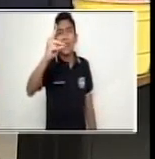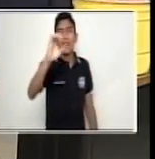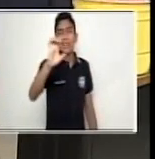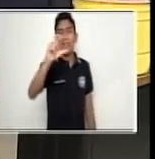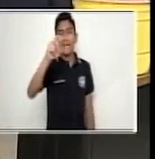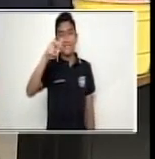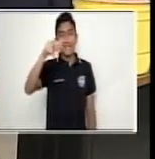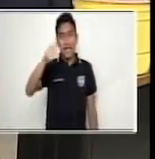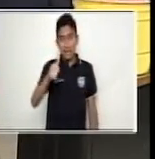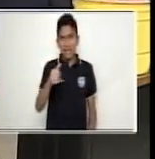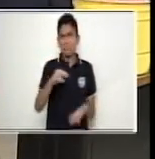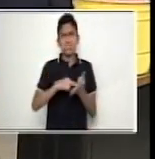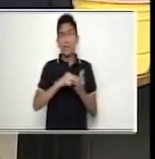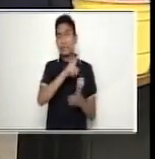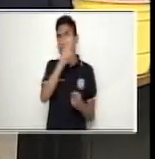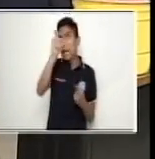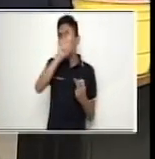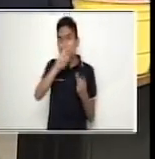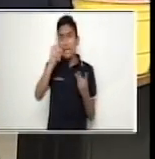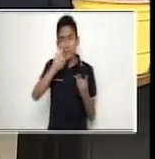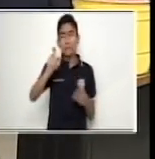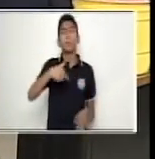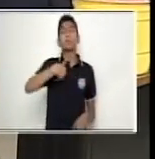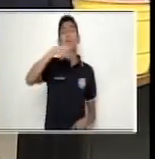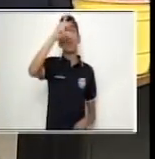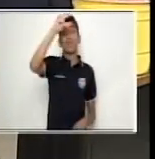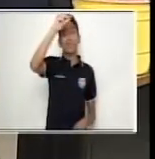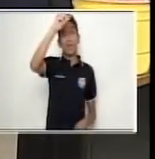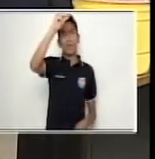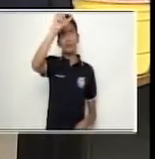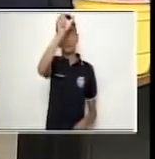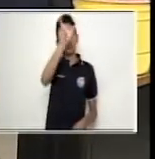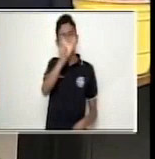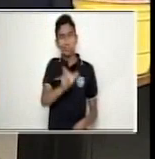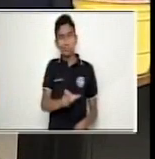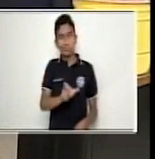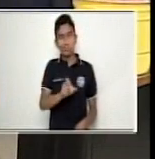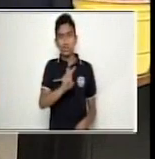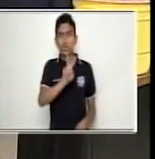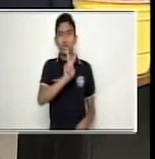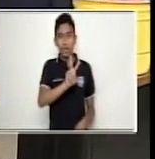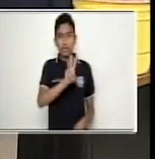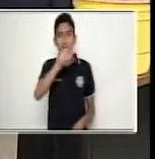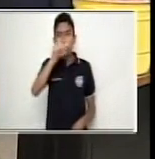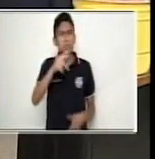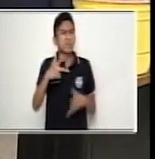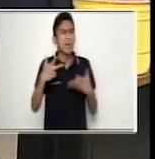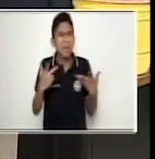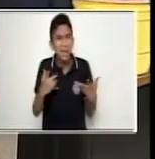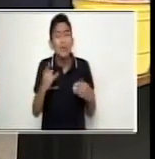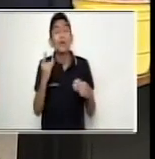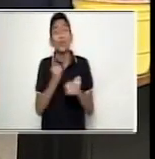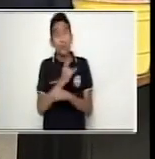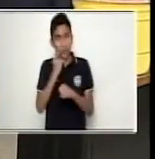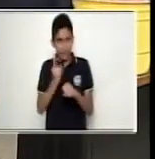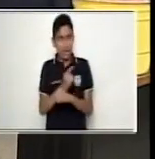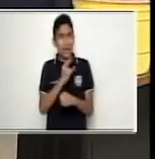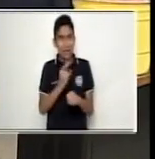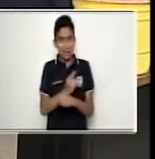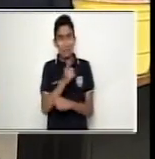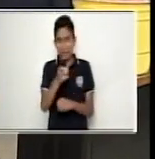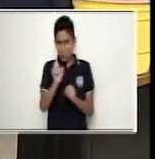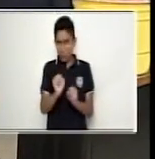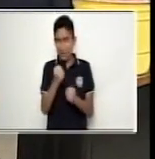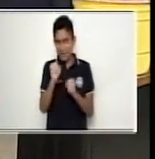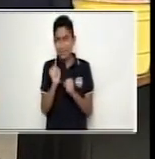Ya que tenemos ordenados nuestros números, ahora vamos a utilizar un material manipulable para que te pueda